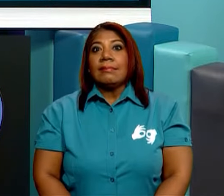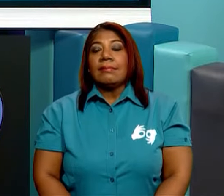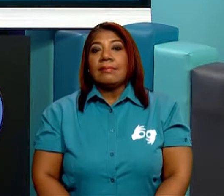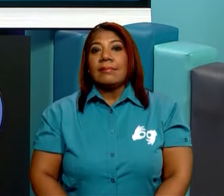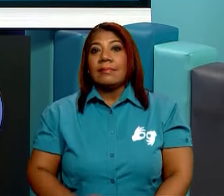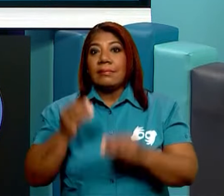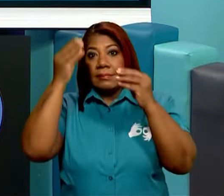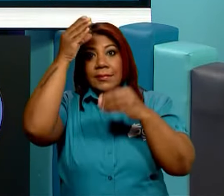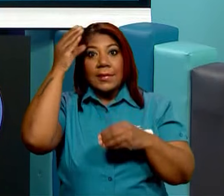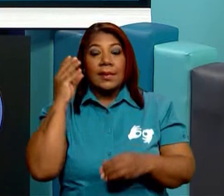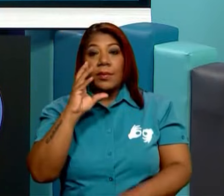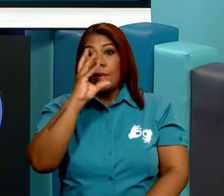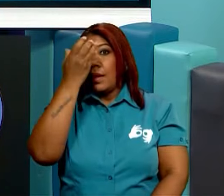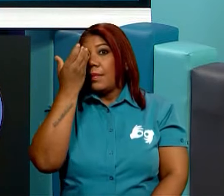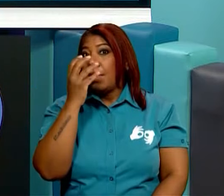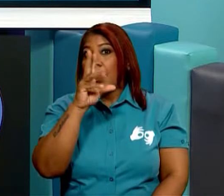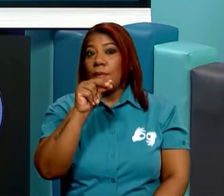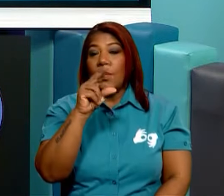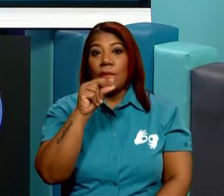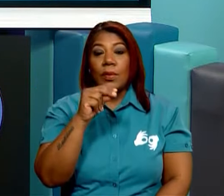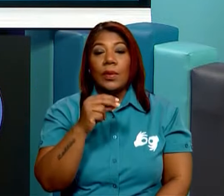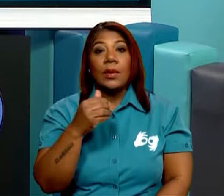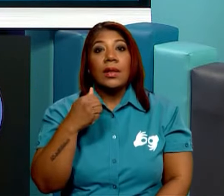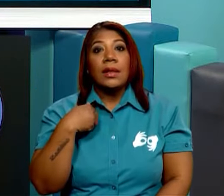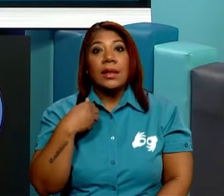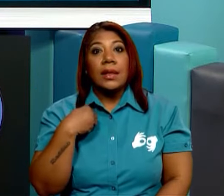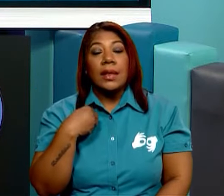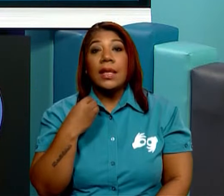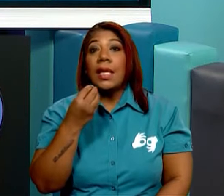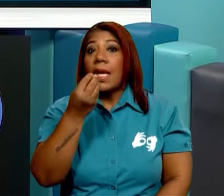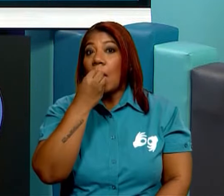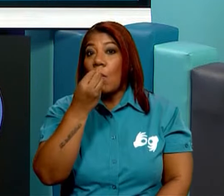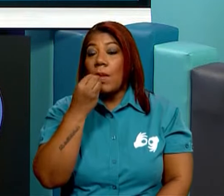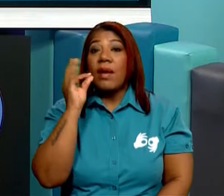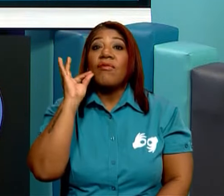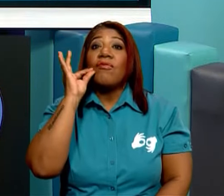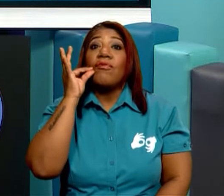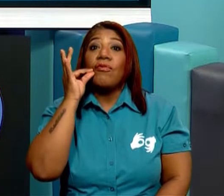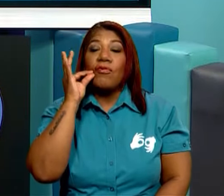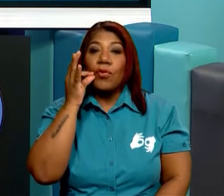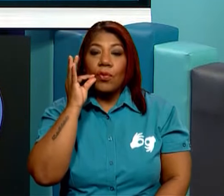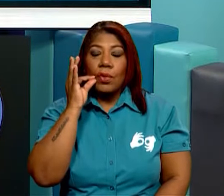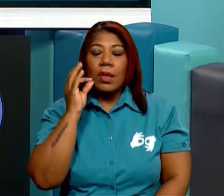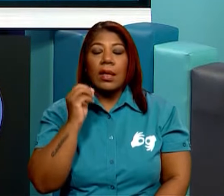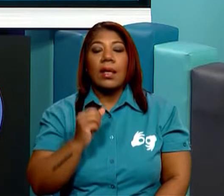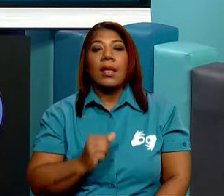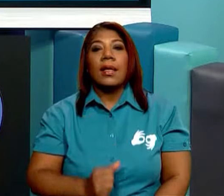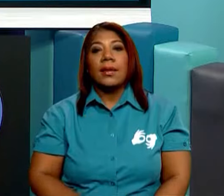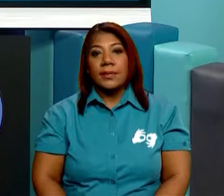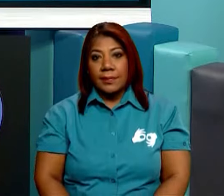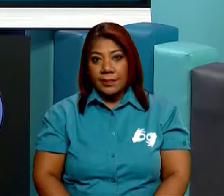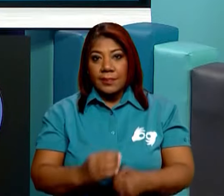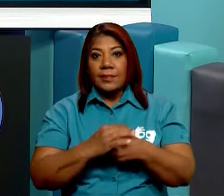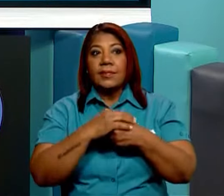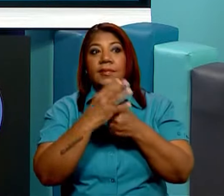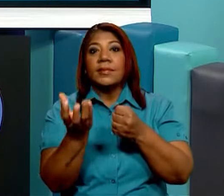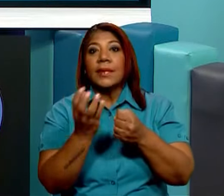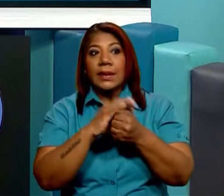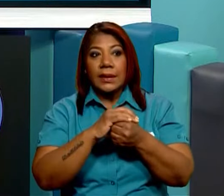¿Por qué ustedes nada piensan en eso? No, ustedes deben de pensar también en. Ah, maestro, una fruta. Maestro de